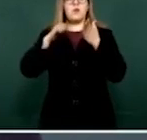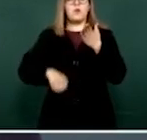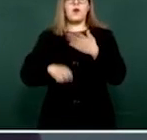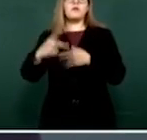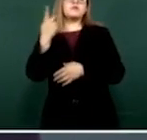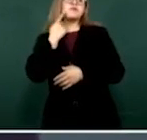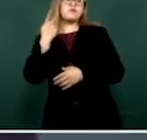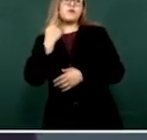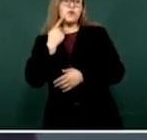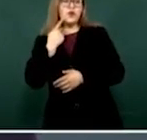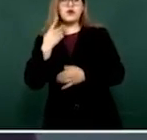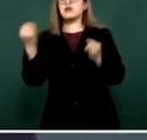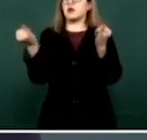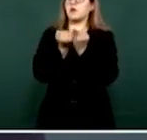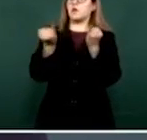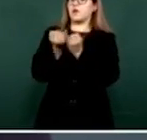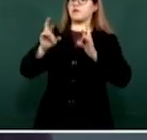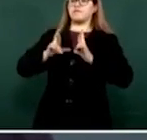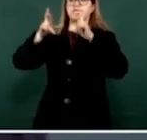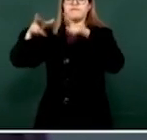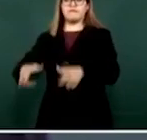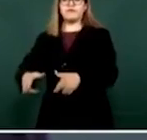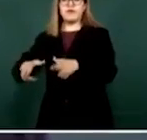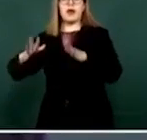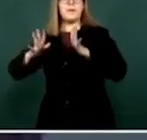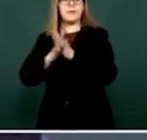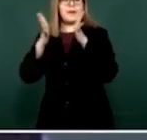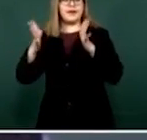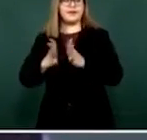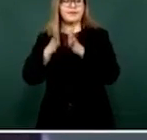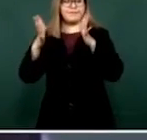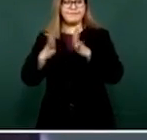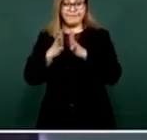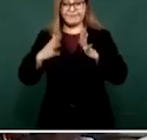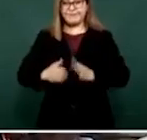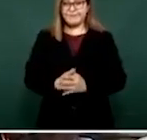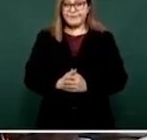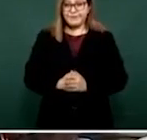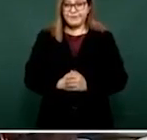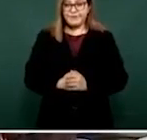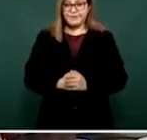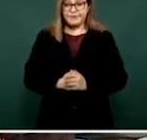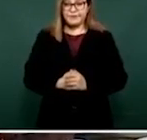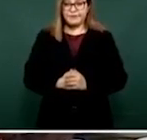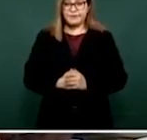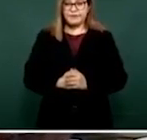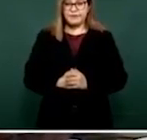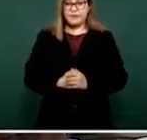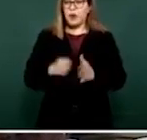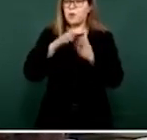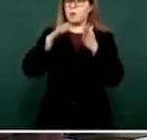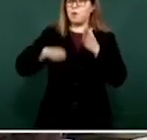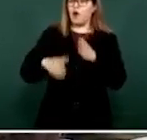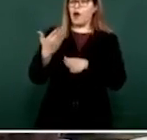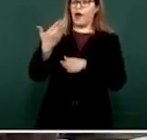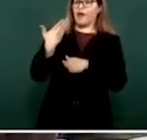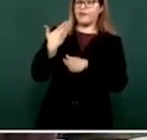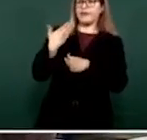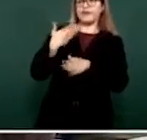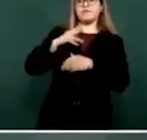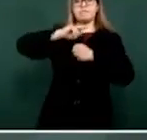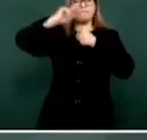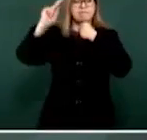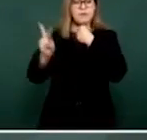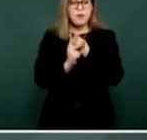democracia representativa y participativa, de ser un país